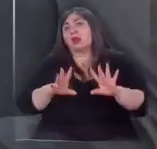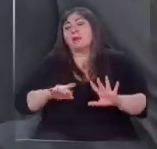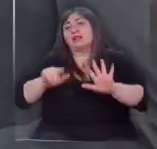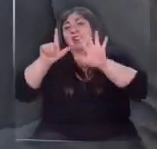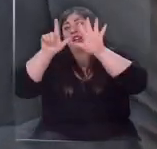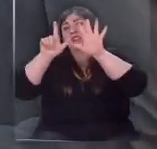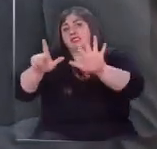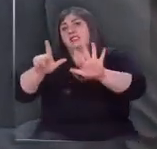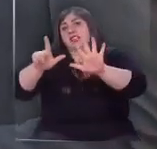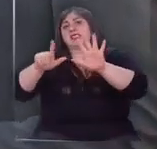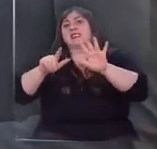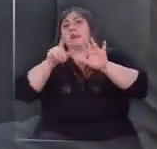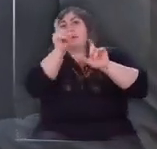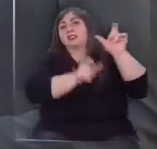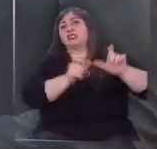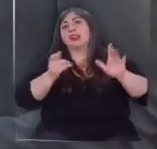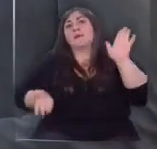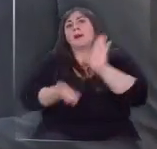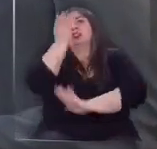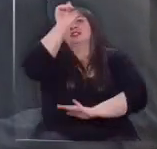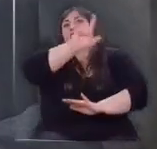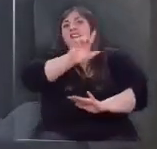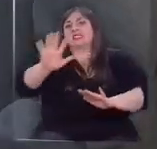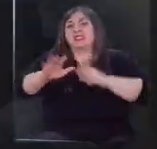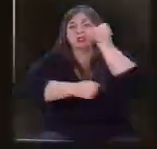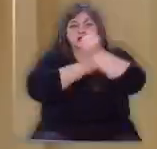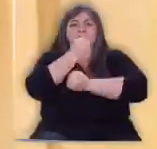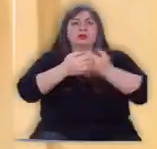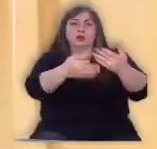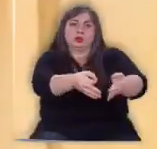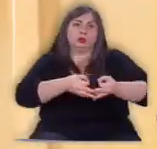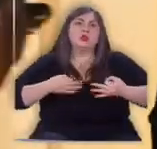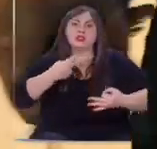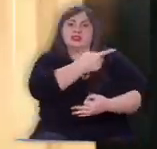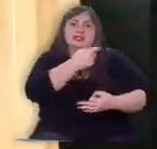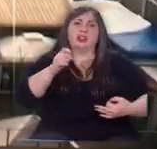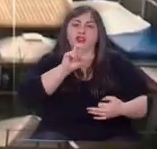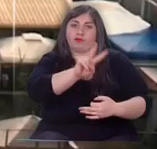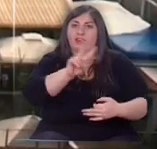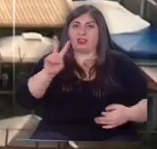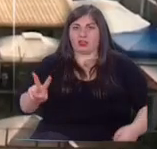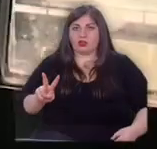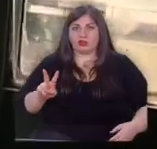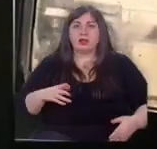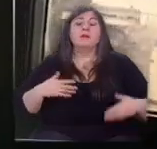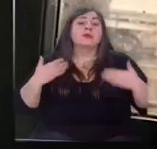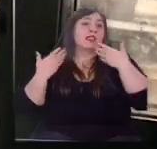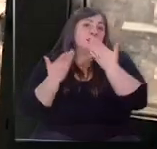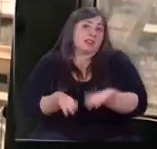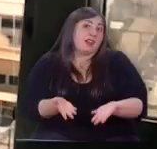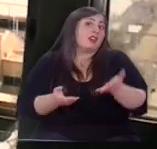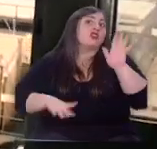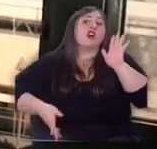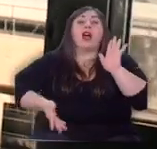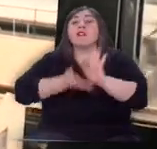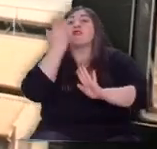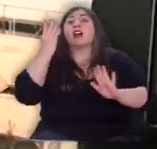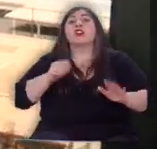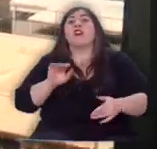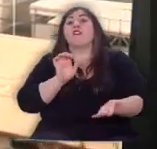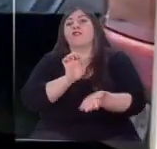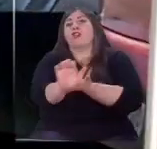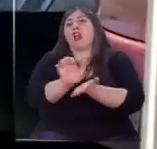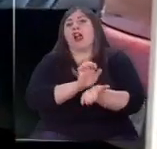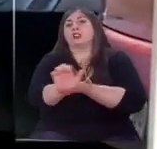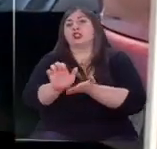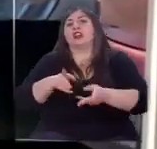7 internos mayores de 75 años, de un total de 122. De ellos, hay varios sentenciados por